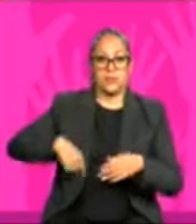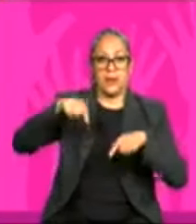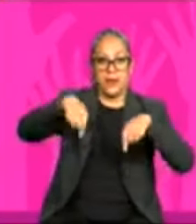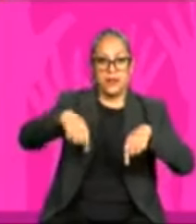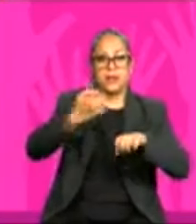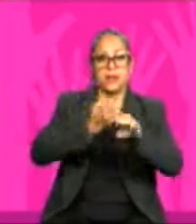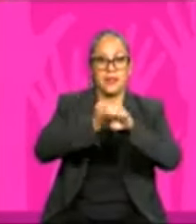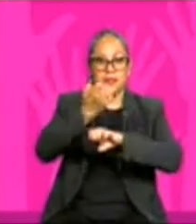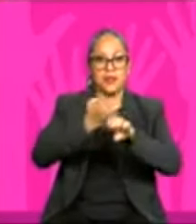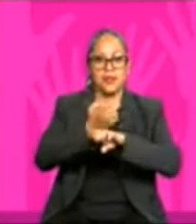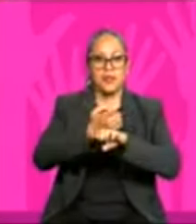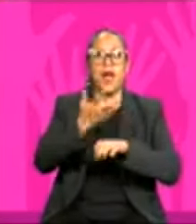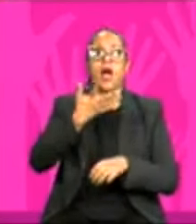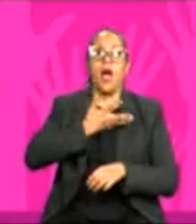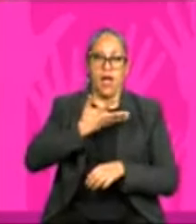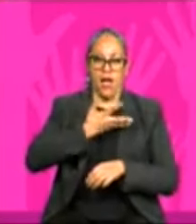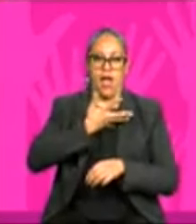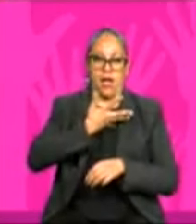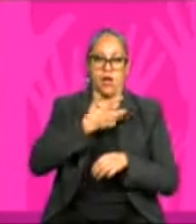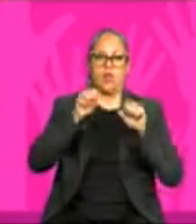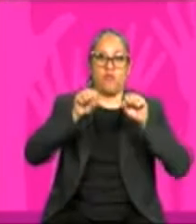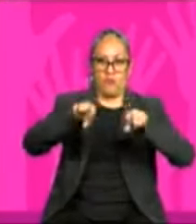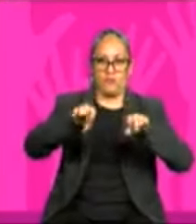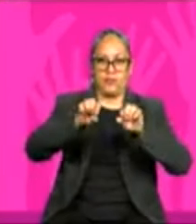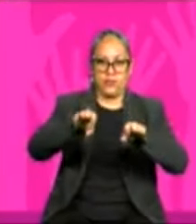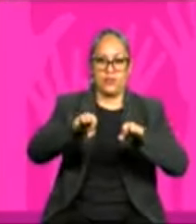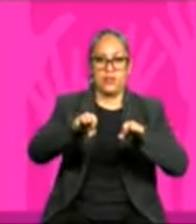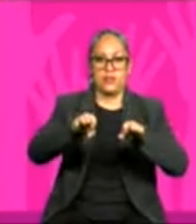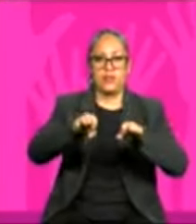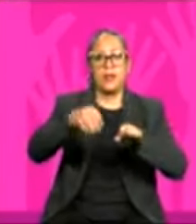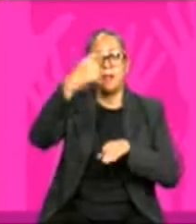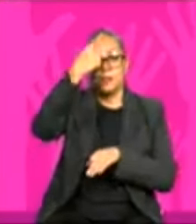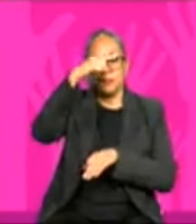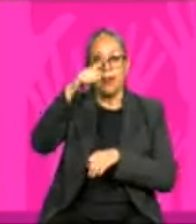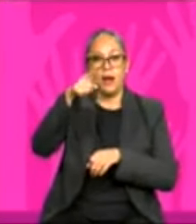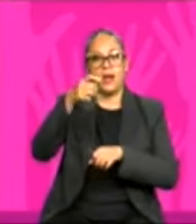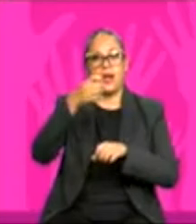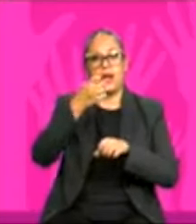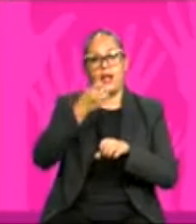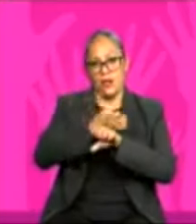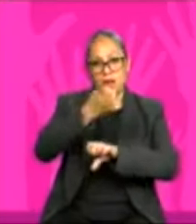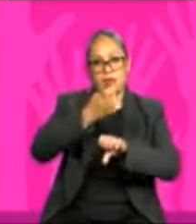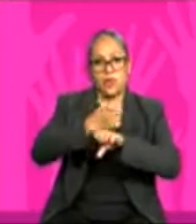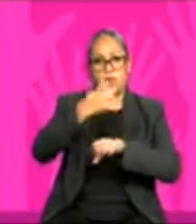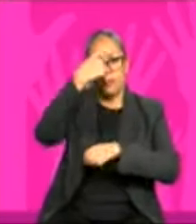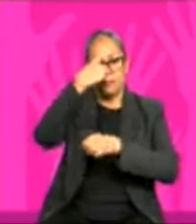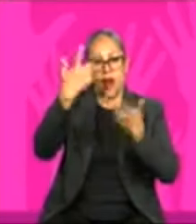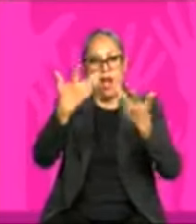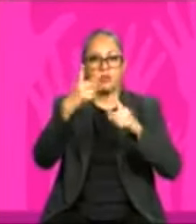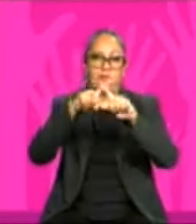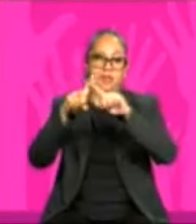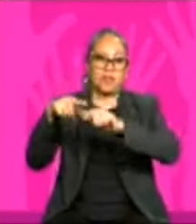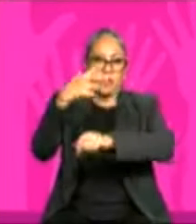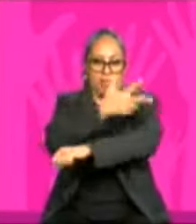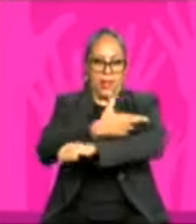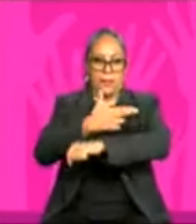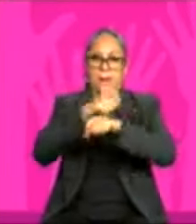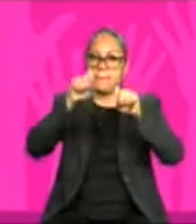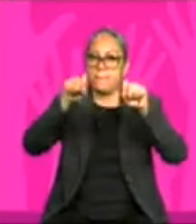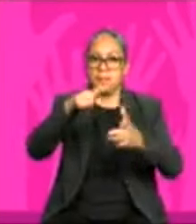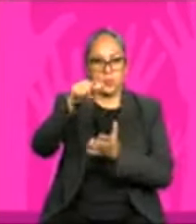tendremos una oficina gubernamental del estado para hacer los trámites ahí mismo. Ahí